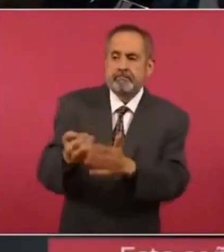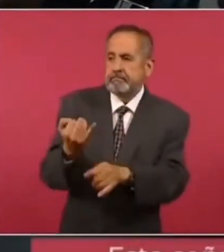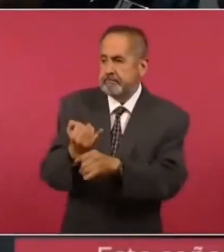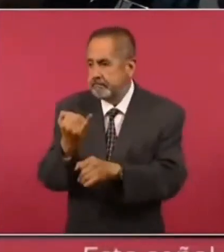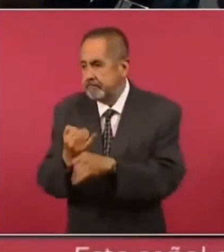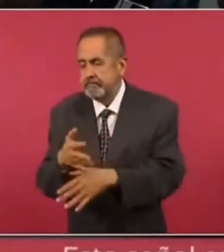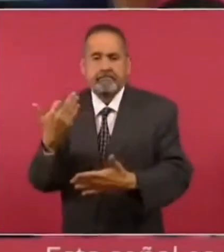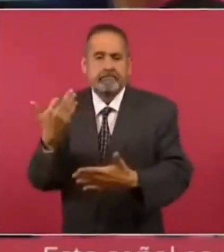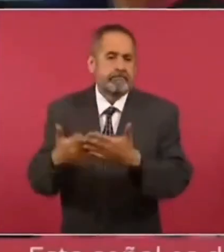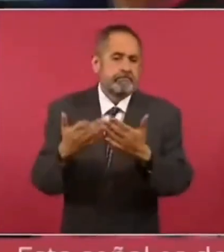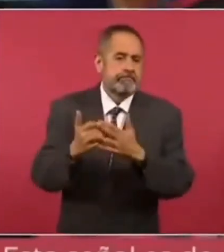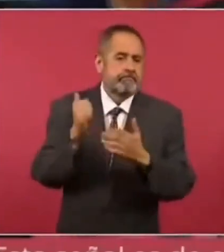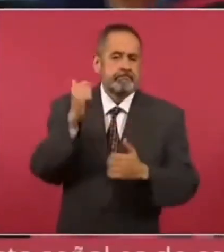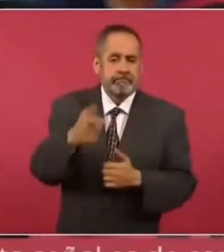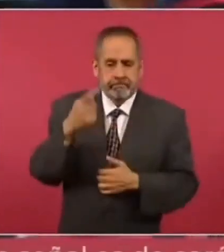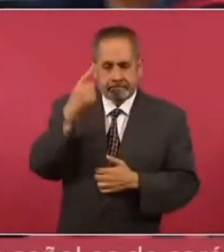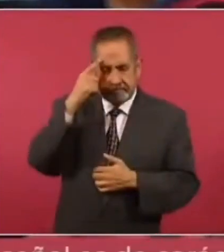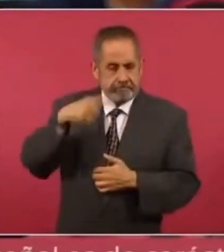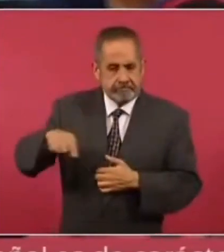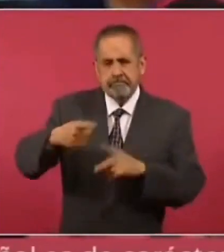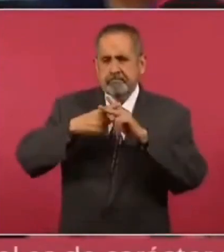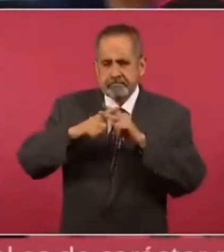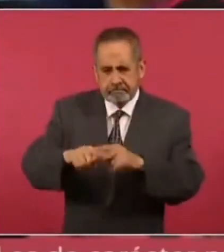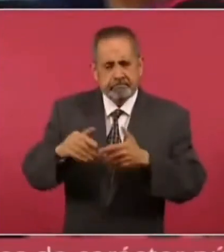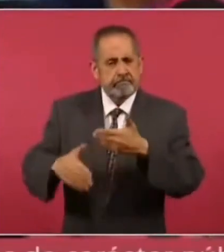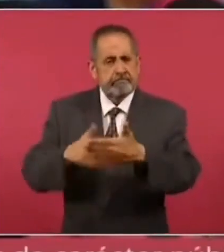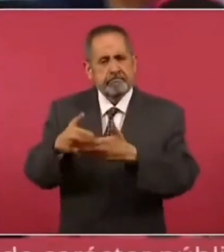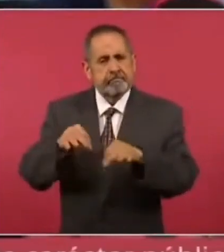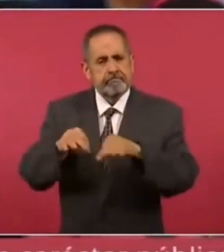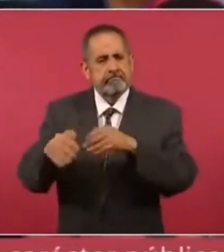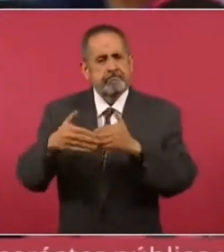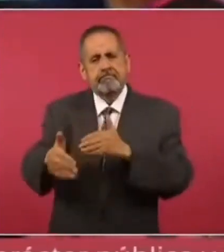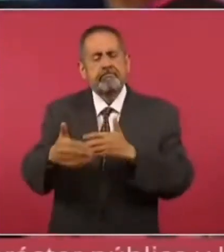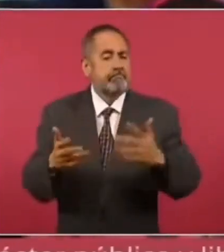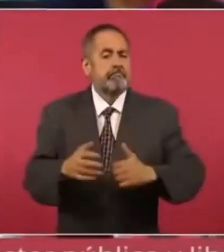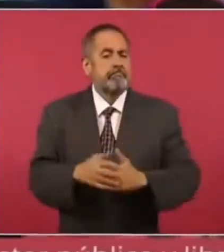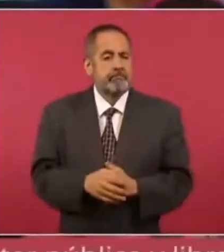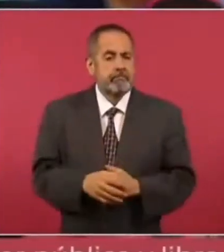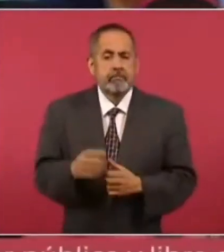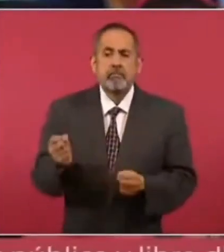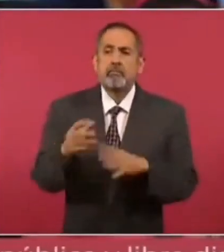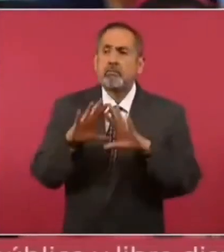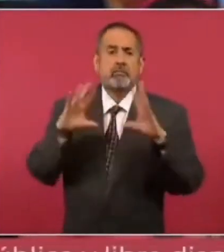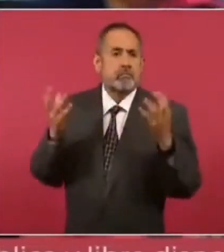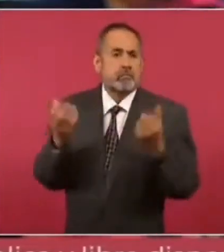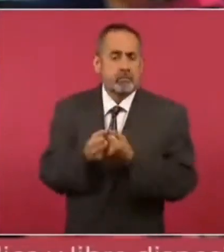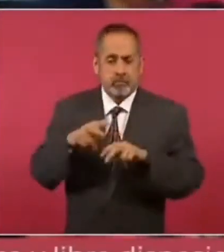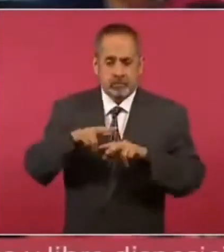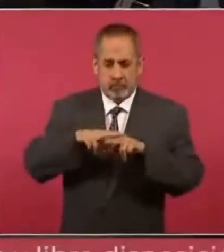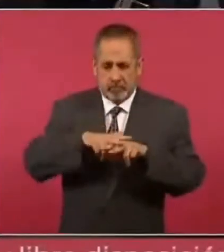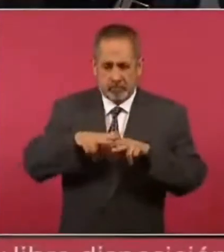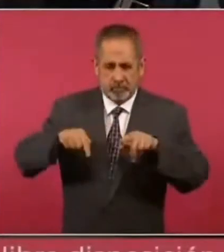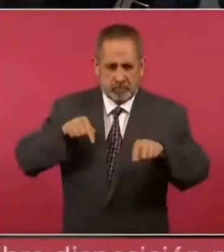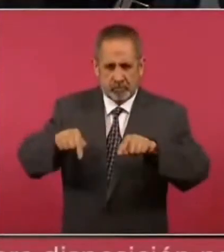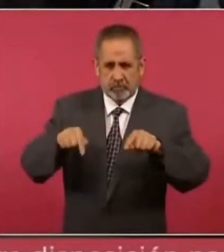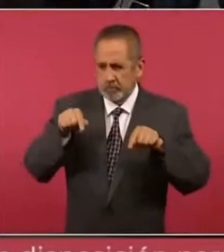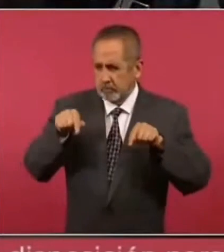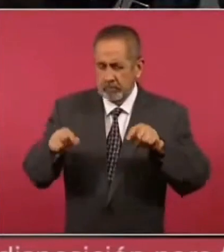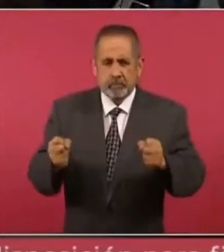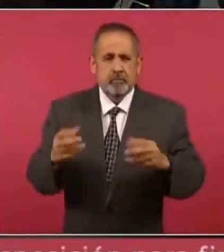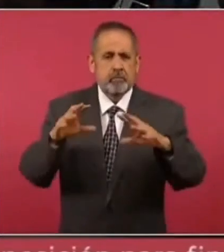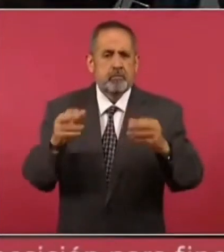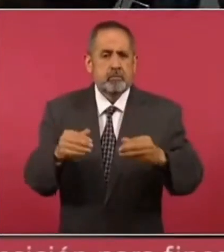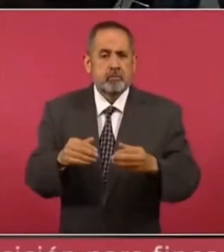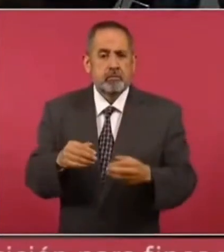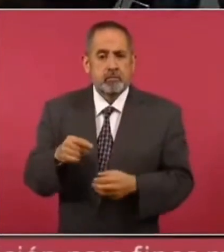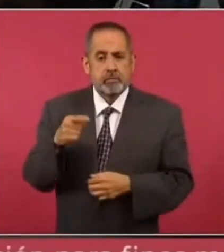o algo para echarlos a andar. ¿Qué es lo que hace falta y cuántos hay alrededor del Tren Maya? Pues aquí está Víctor